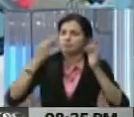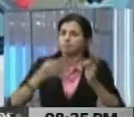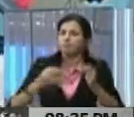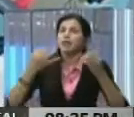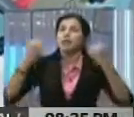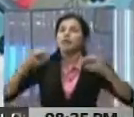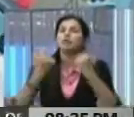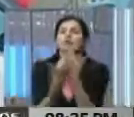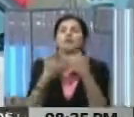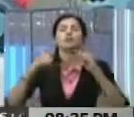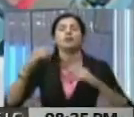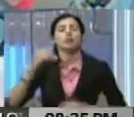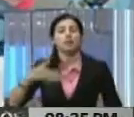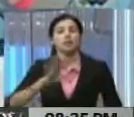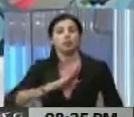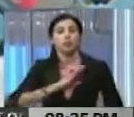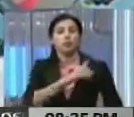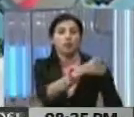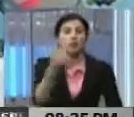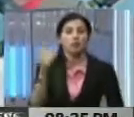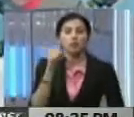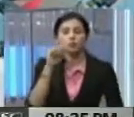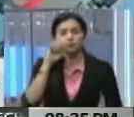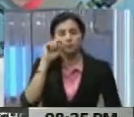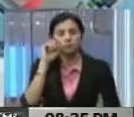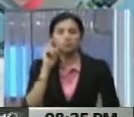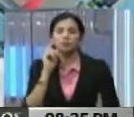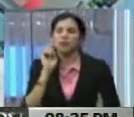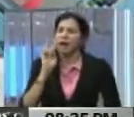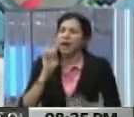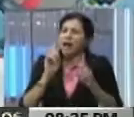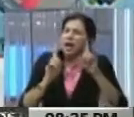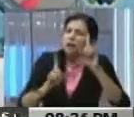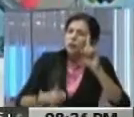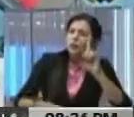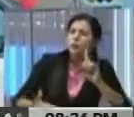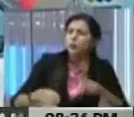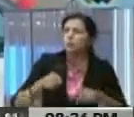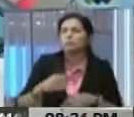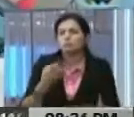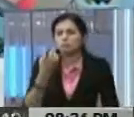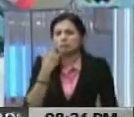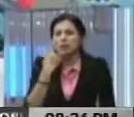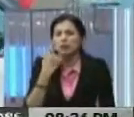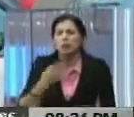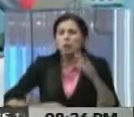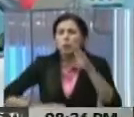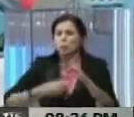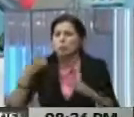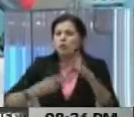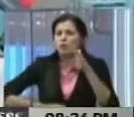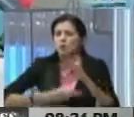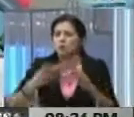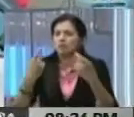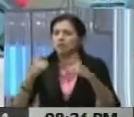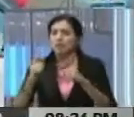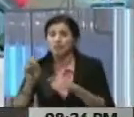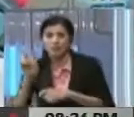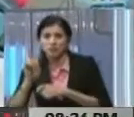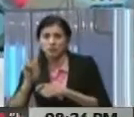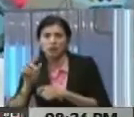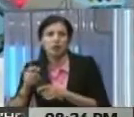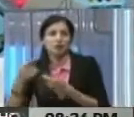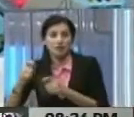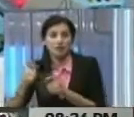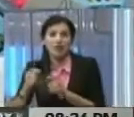leyes, por encima de aquellos que han pretendido una y otra vez llevar al país por los caminos de la